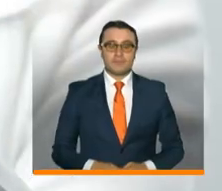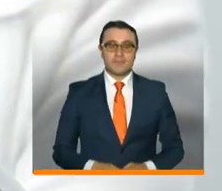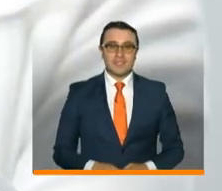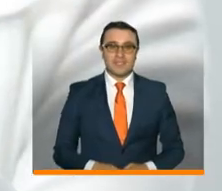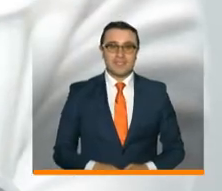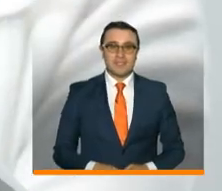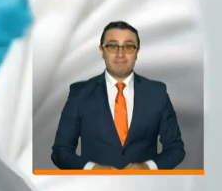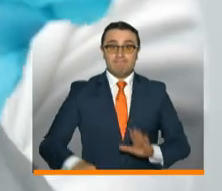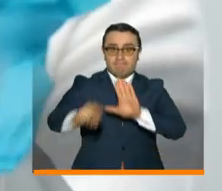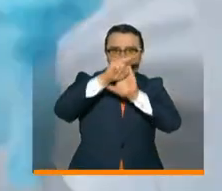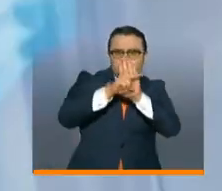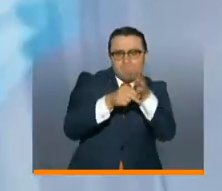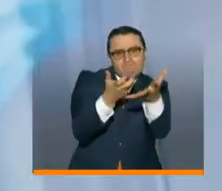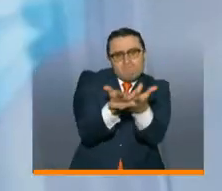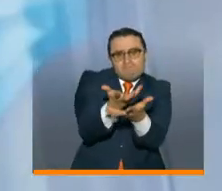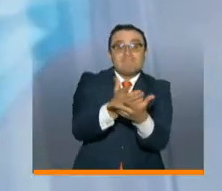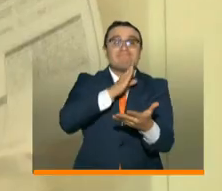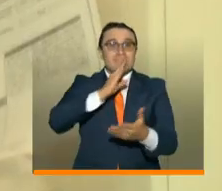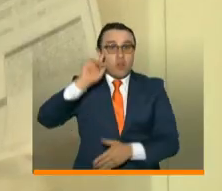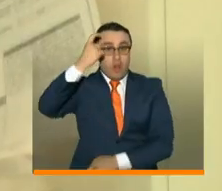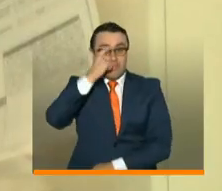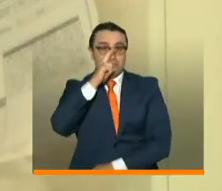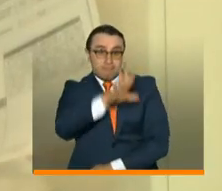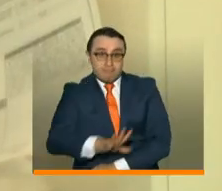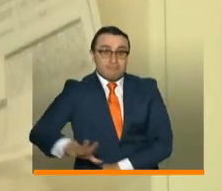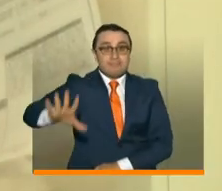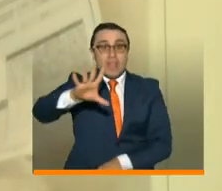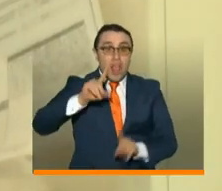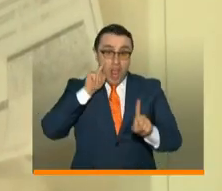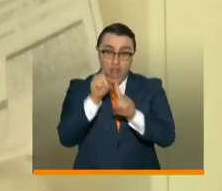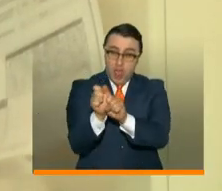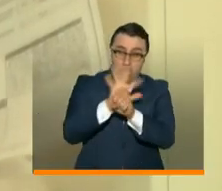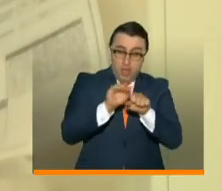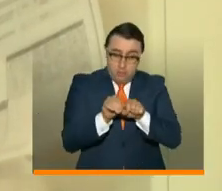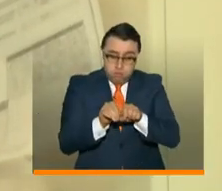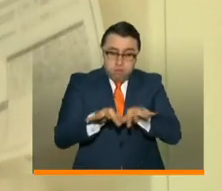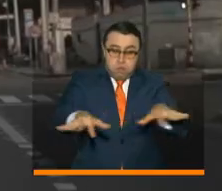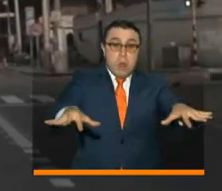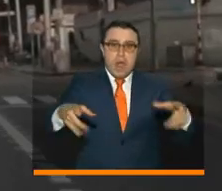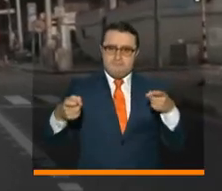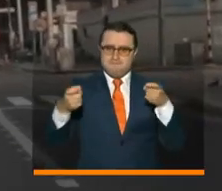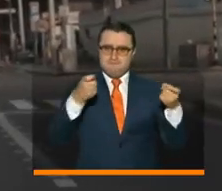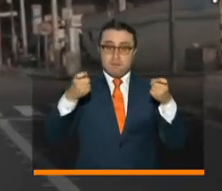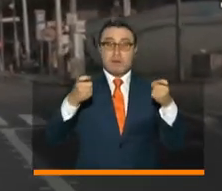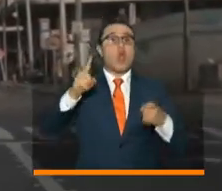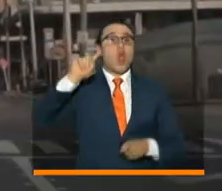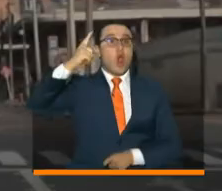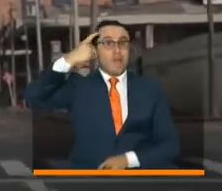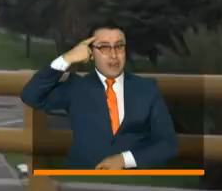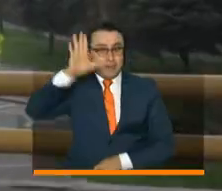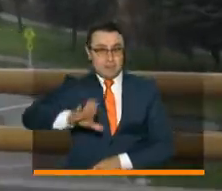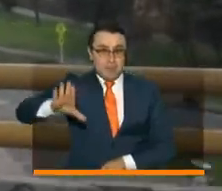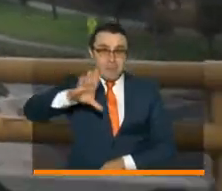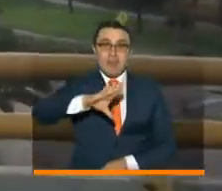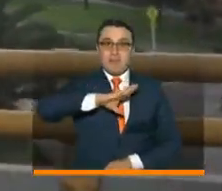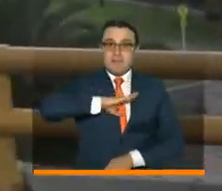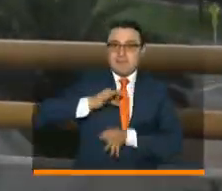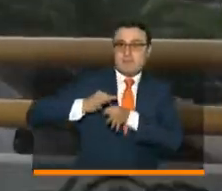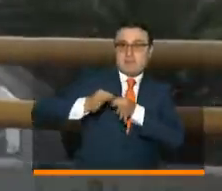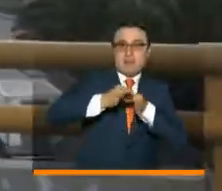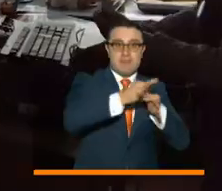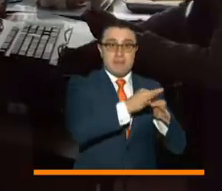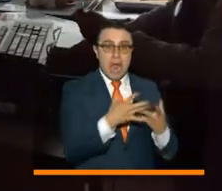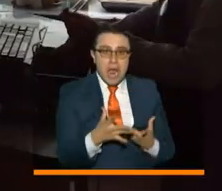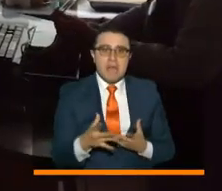Tras las medidas recomendadas por el Gobierno Nacional para evitar la propagación del COVID-19, gobernadores y alcaldes han adoptado